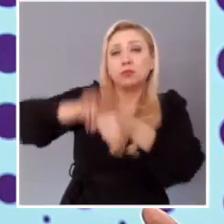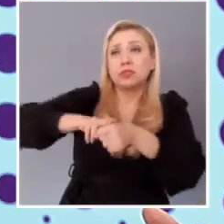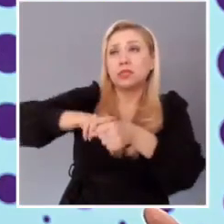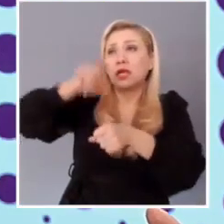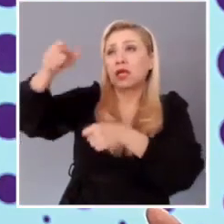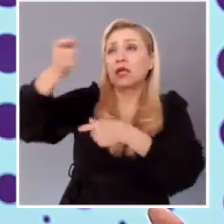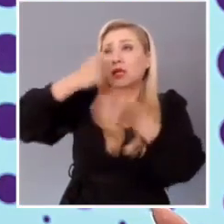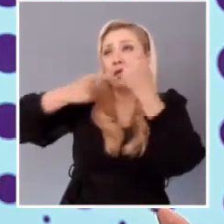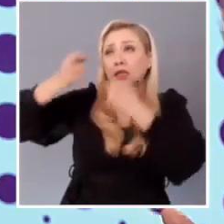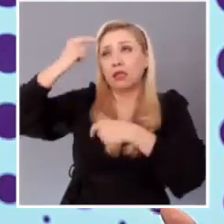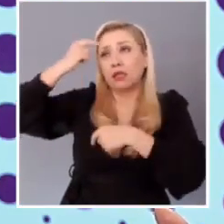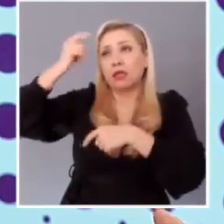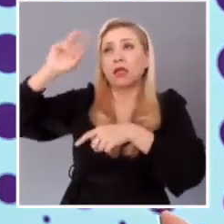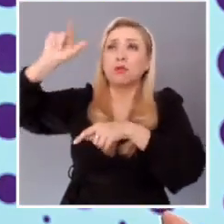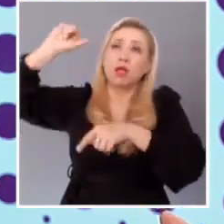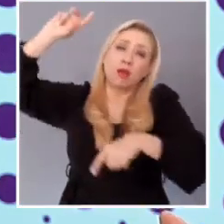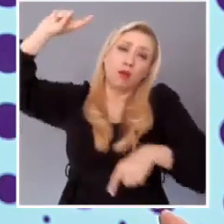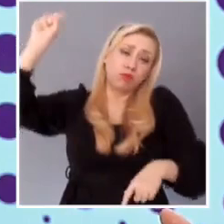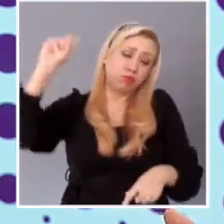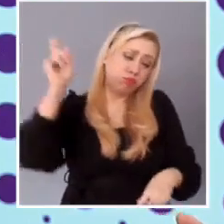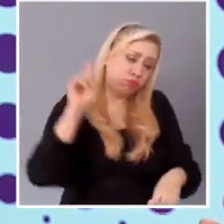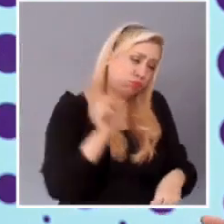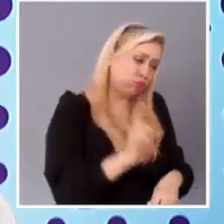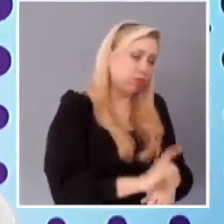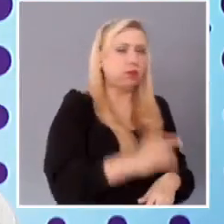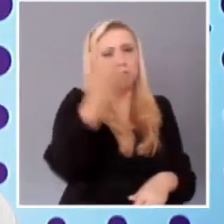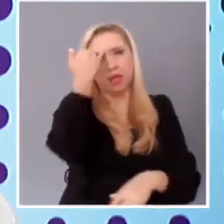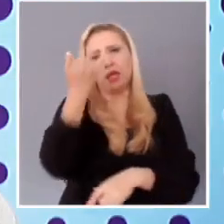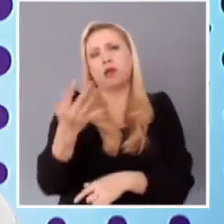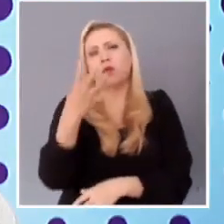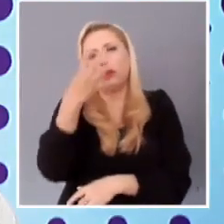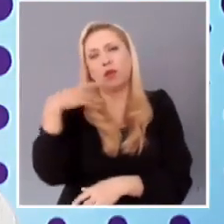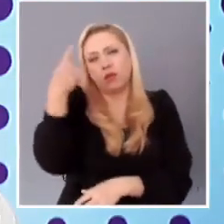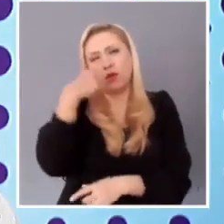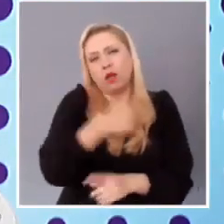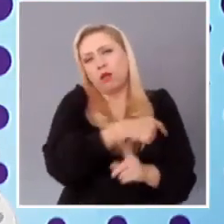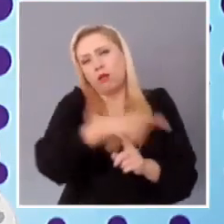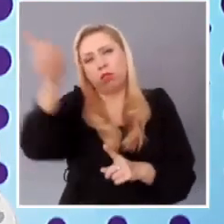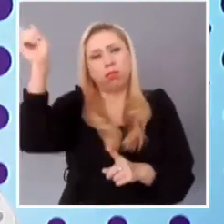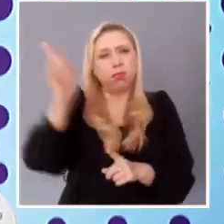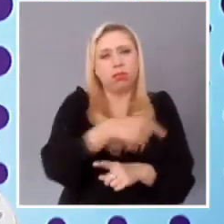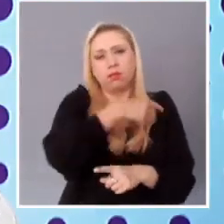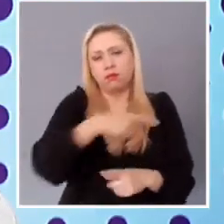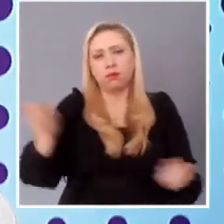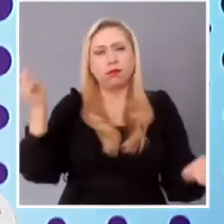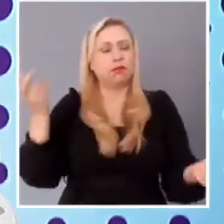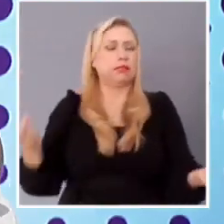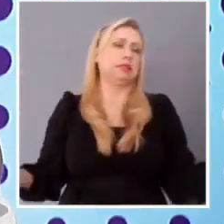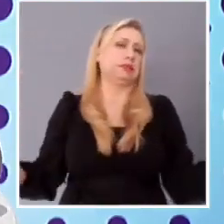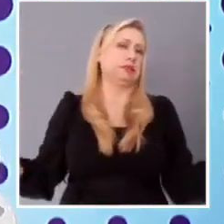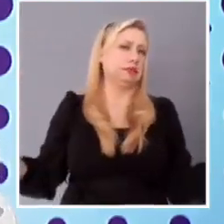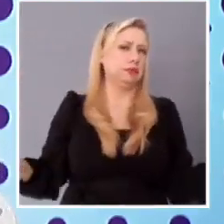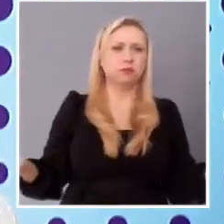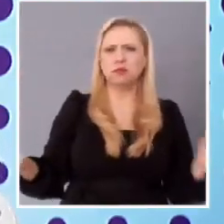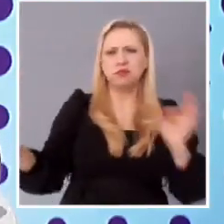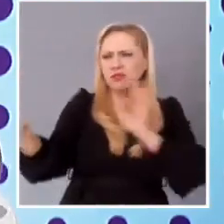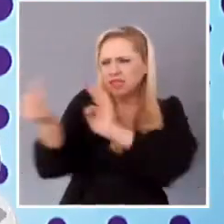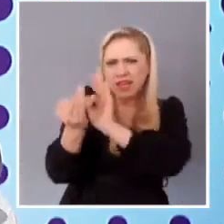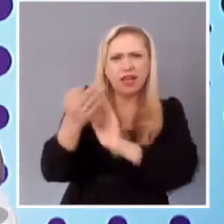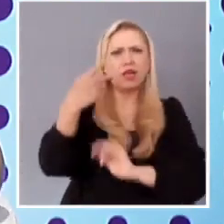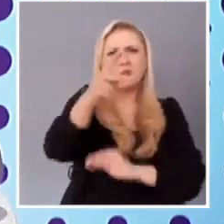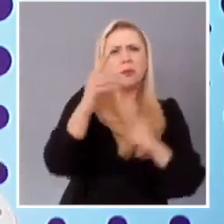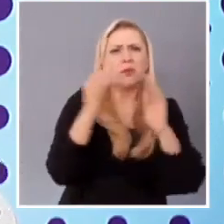de 15 minutos y regresar 2 horas a tu casa, ¿no? Que los servicios y atención en la comunidad estén al alcance de todas